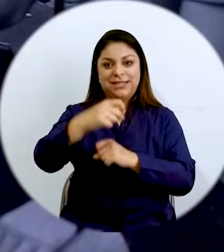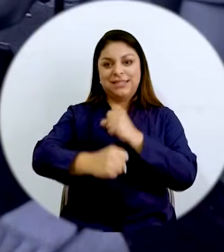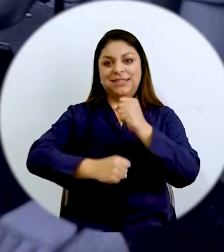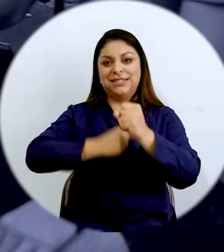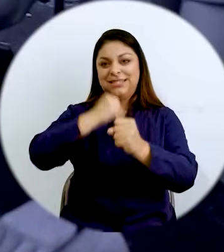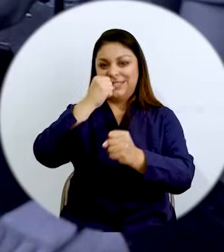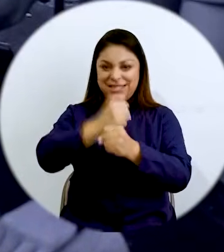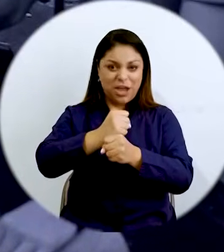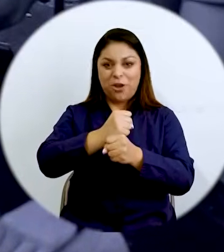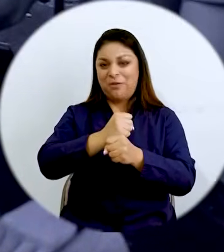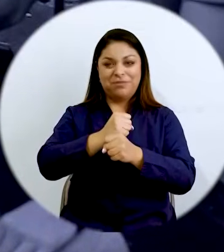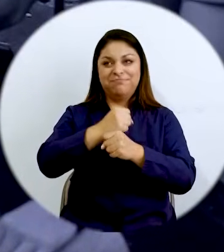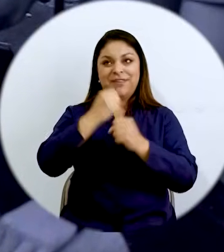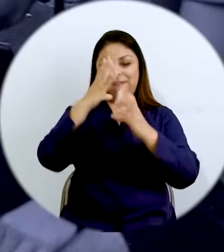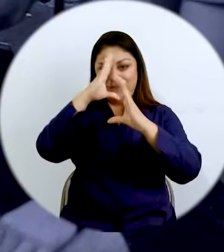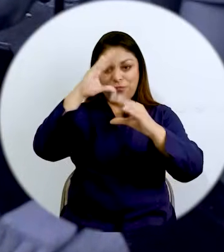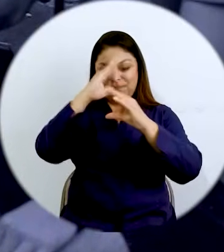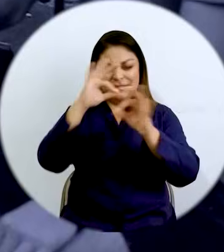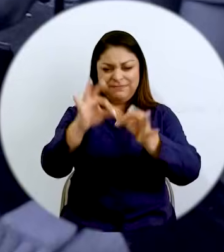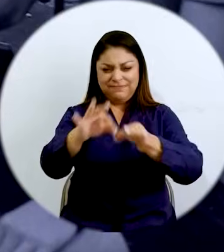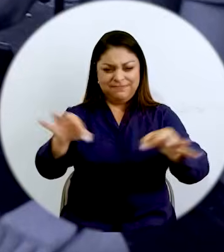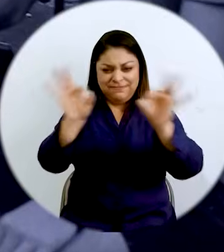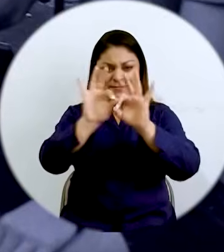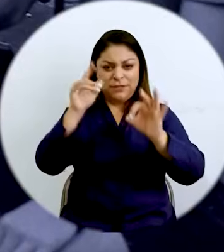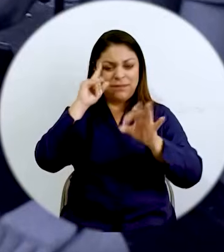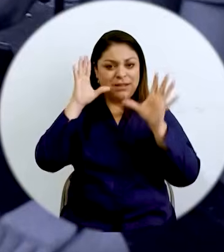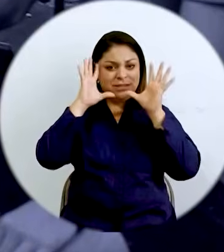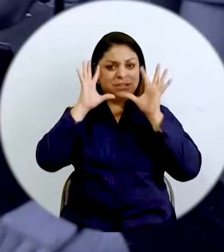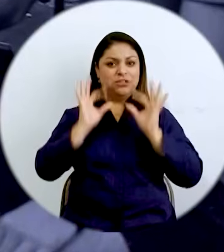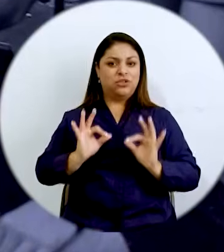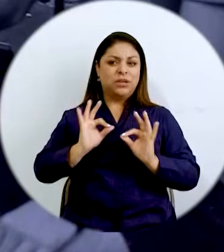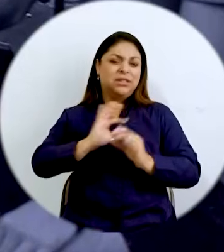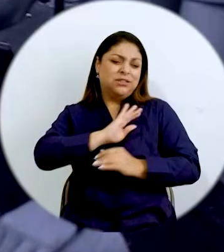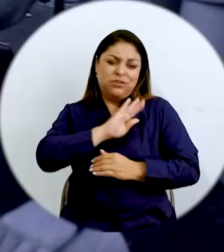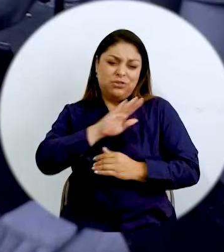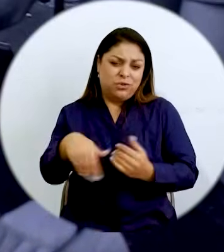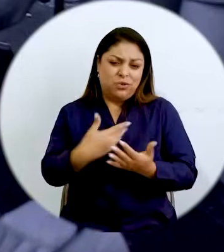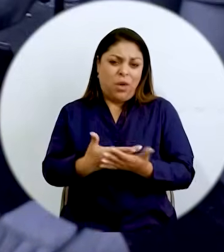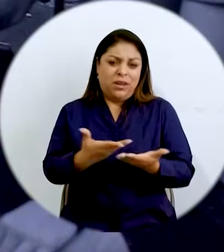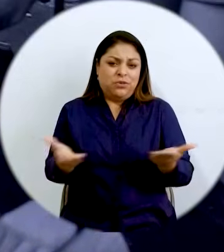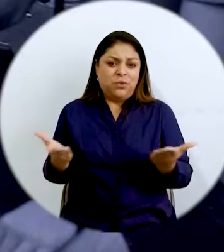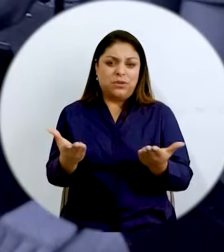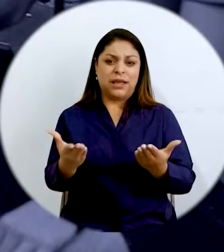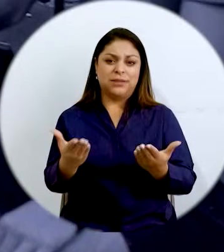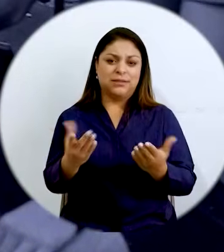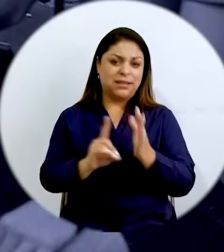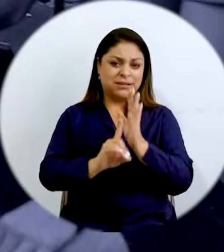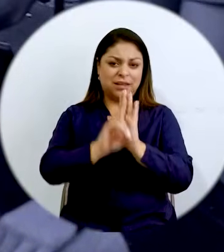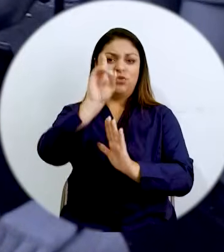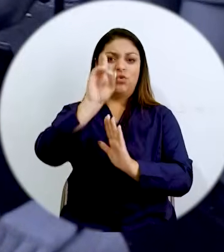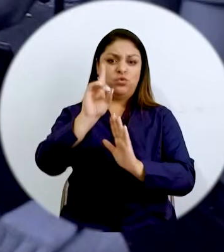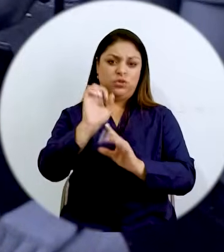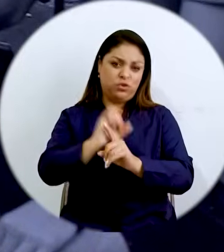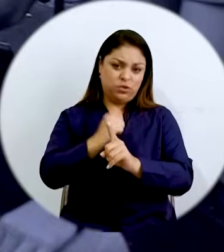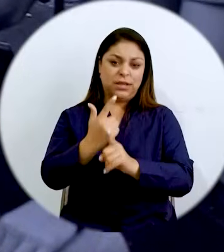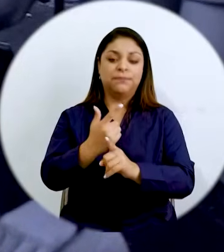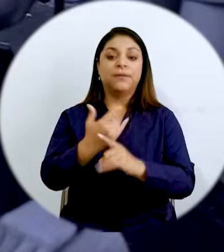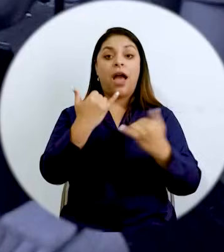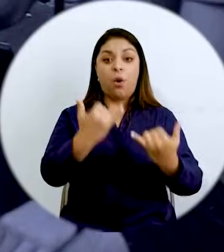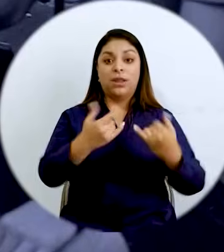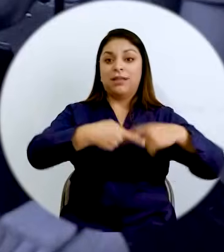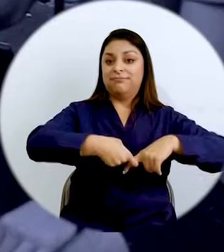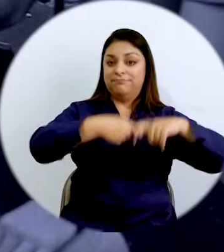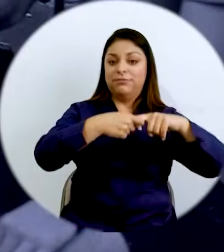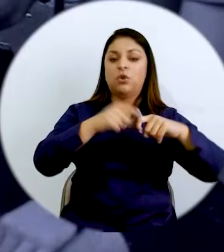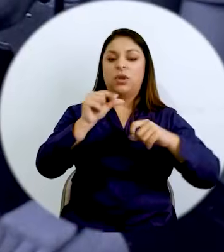este siglo, ¿verdad? Que le llaman el siglo de la imagen, el siglo de los datos. Es fundamental para la toma de decisiones en prácticamente todos los sectores del